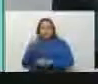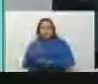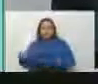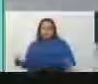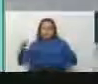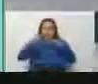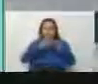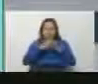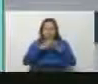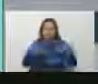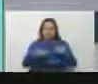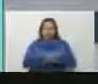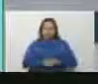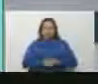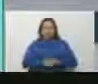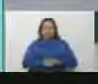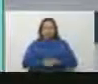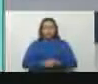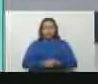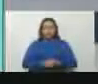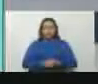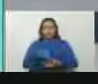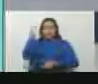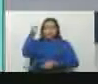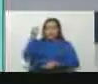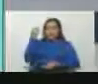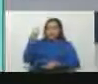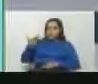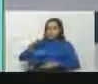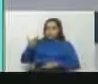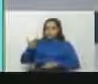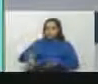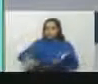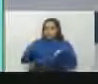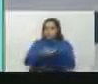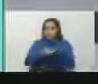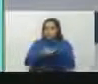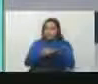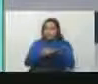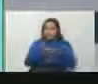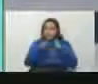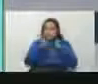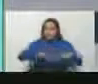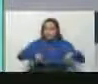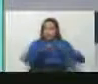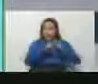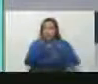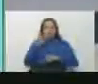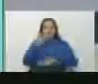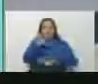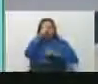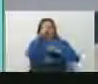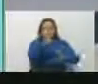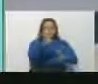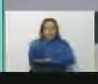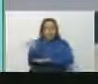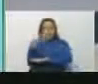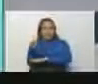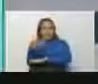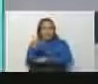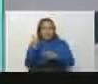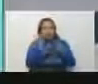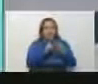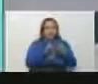concatenar todas esas tentativas. ¿Cree que es importante retomar esos valores? Por ejemplo, el respeto a la bandera, el hecho de